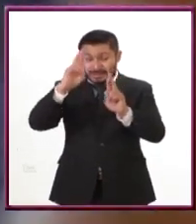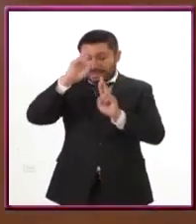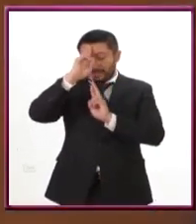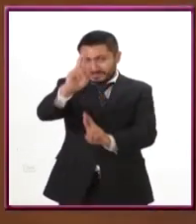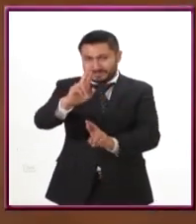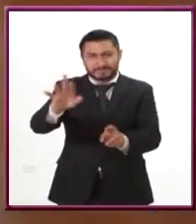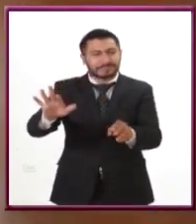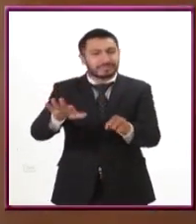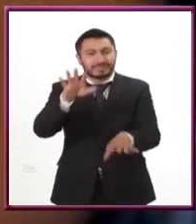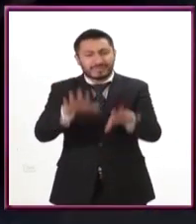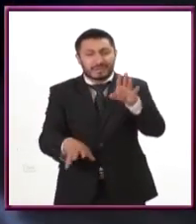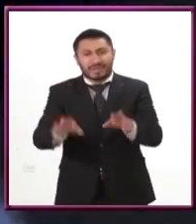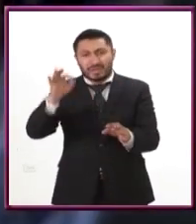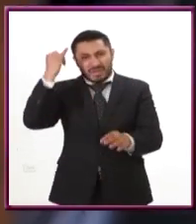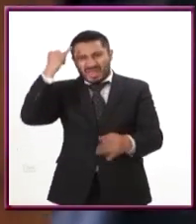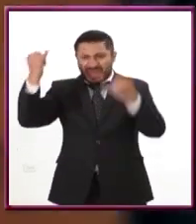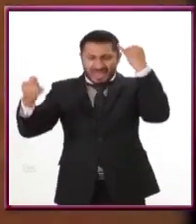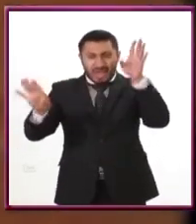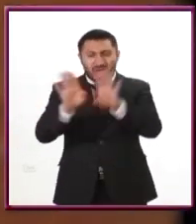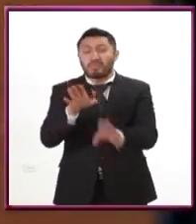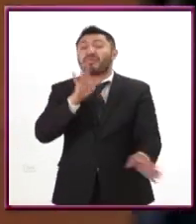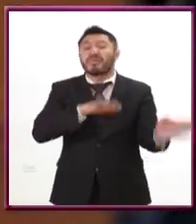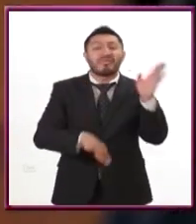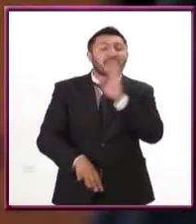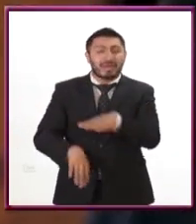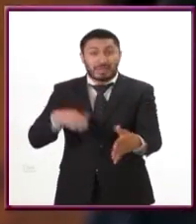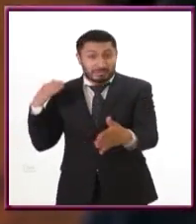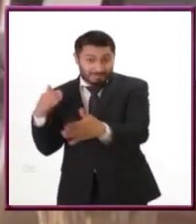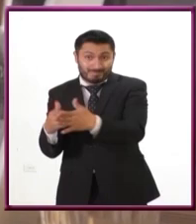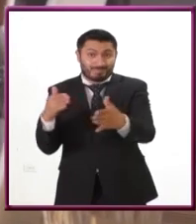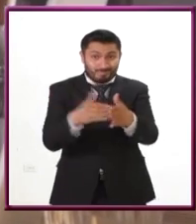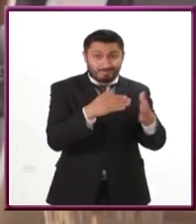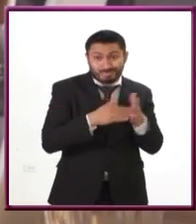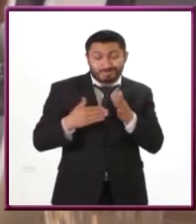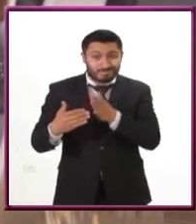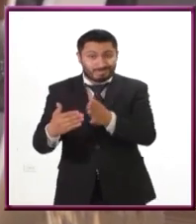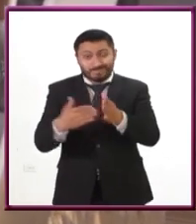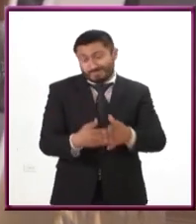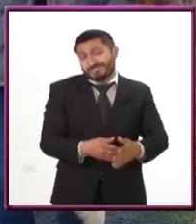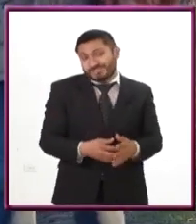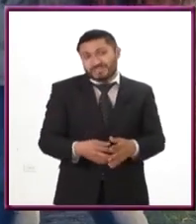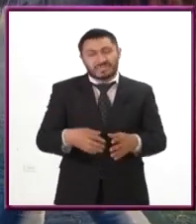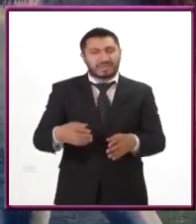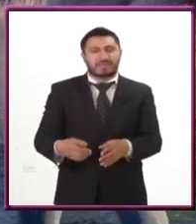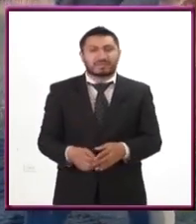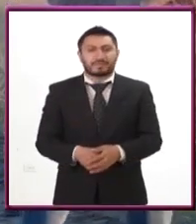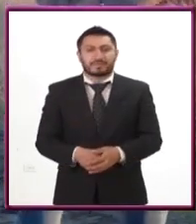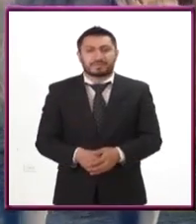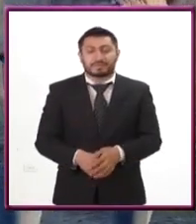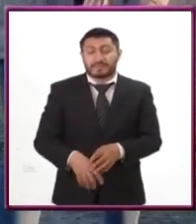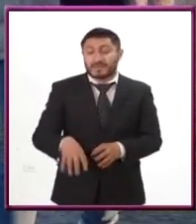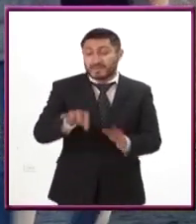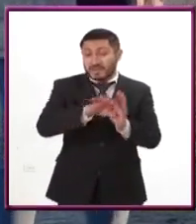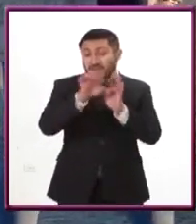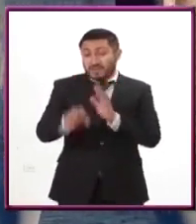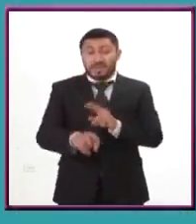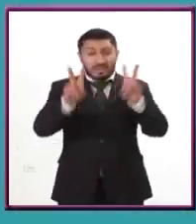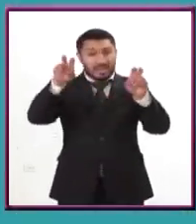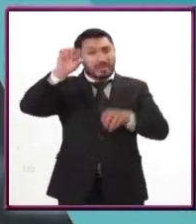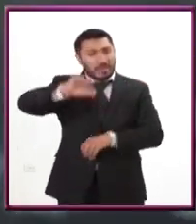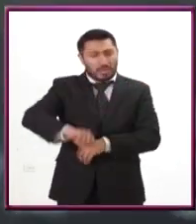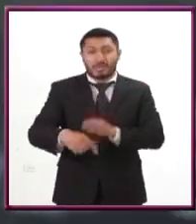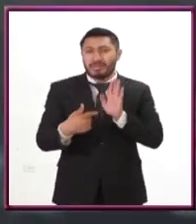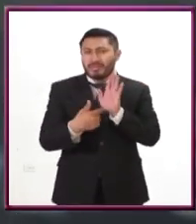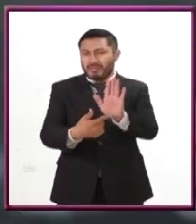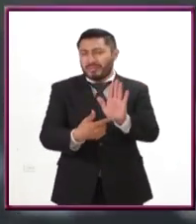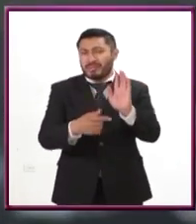creencias erróneas son más limitantes para su vida que la propia condición neuronal con la que nacieron. Este es el tema de